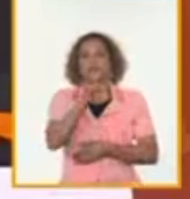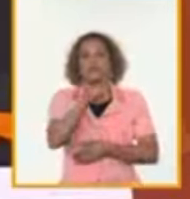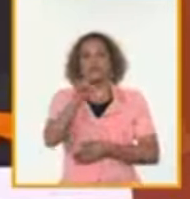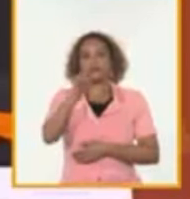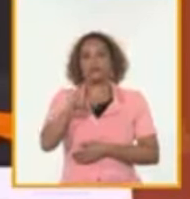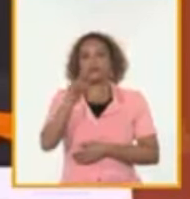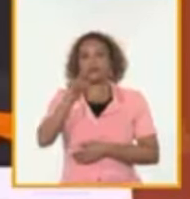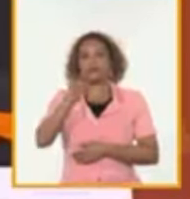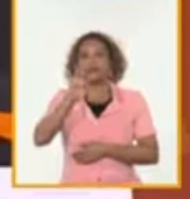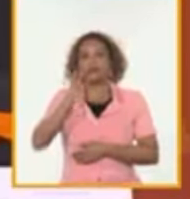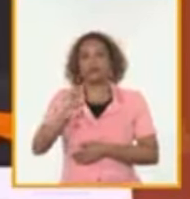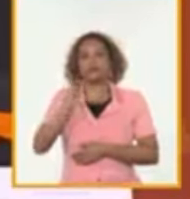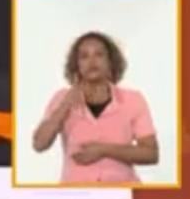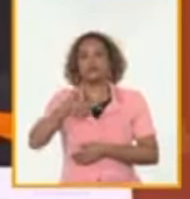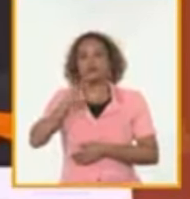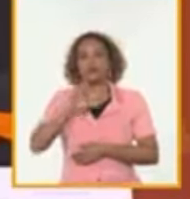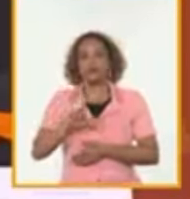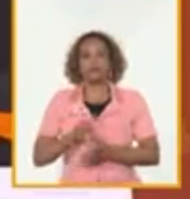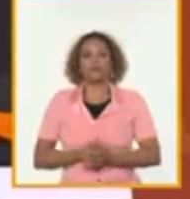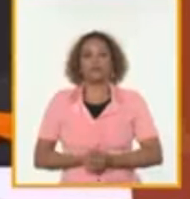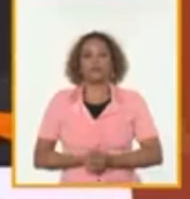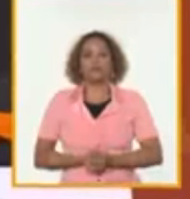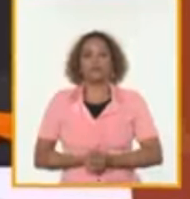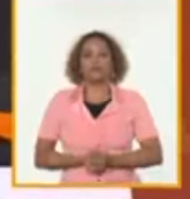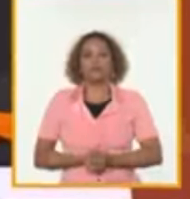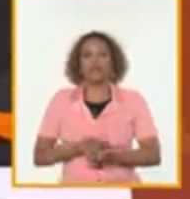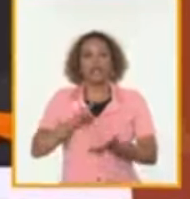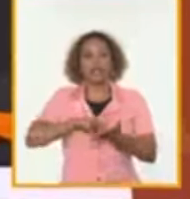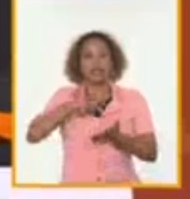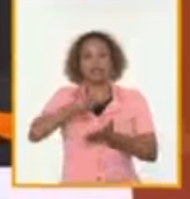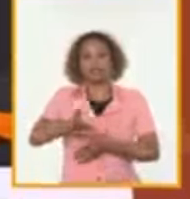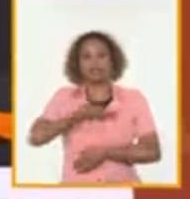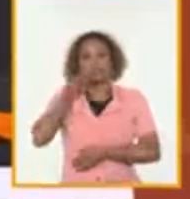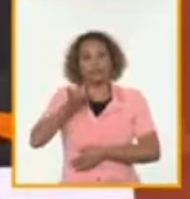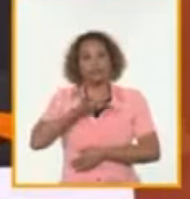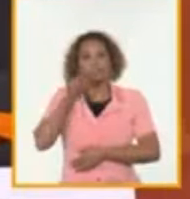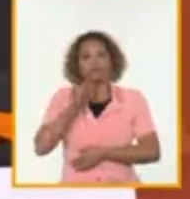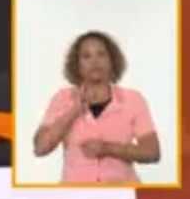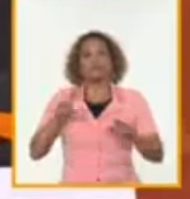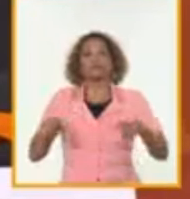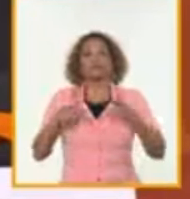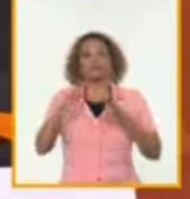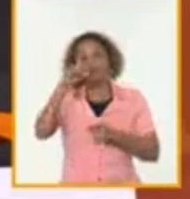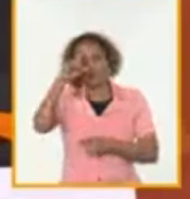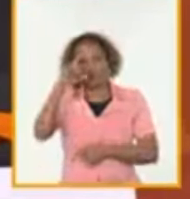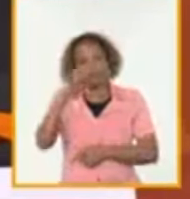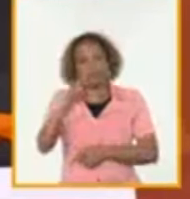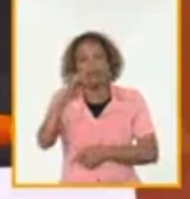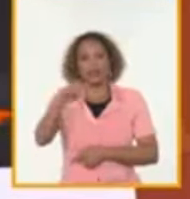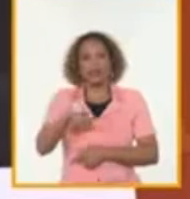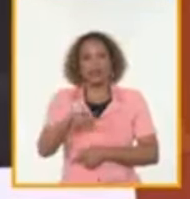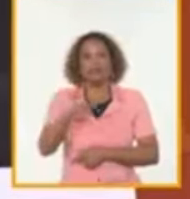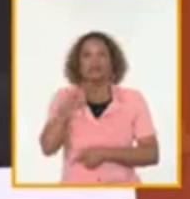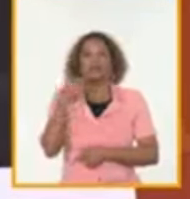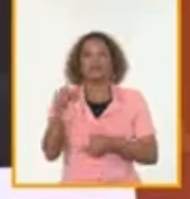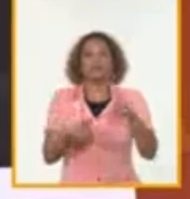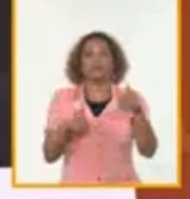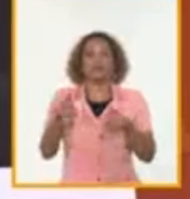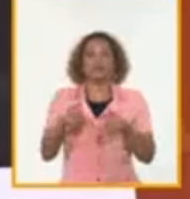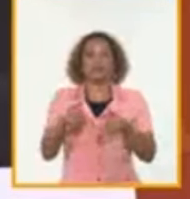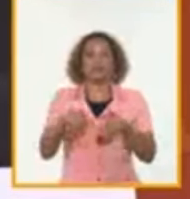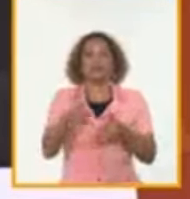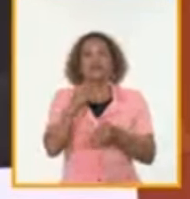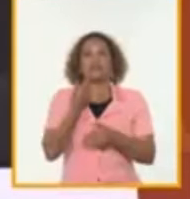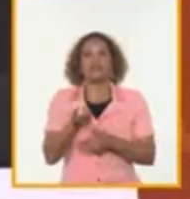julio con estos motivos la rendición de cuentas y el aniversario de Santa Clara estamos acá en esta tierra